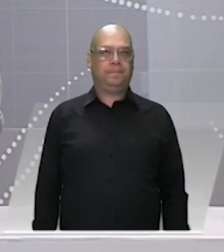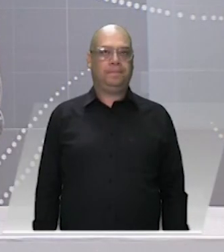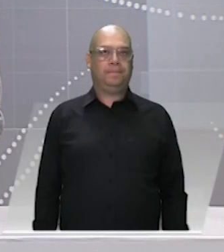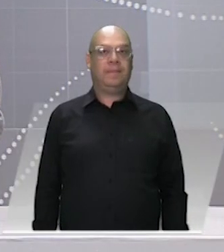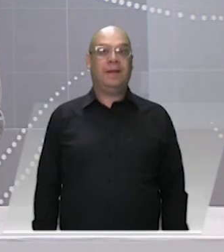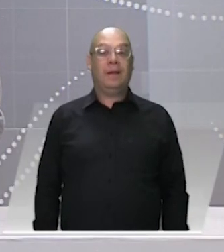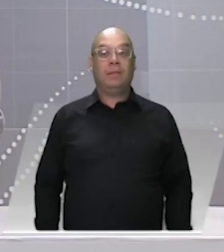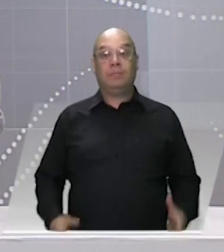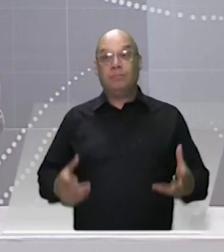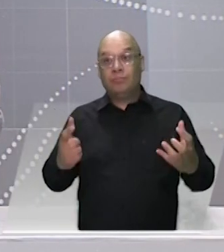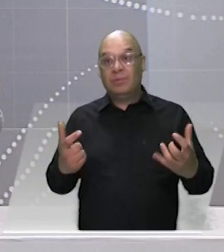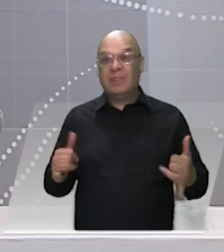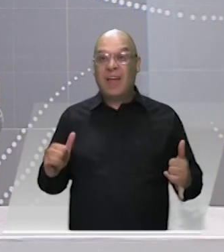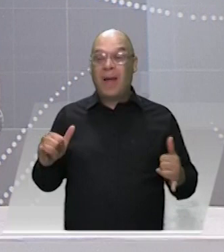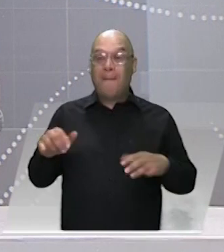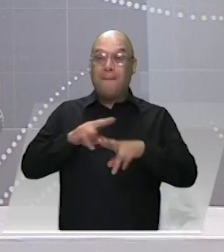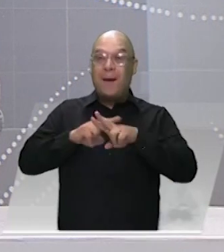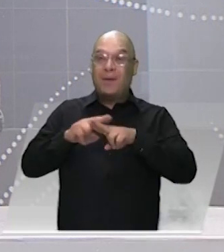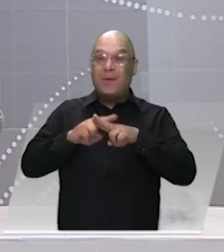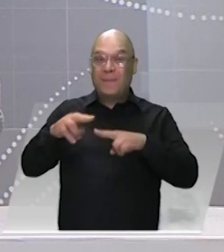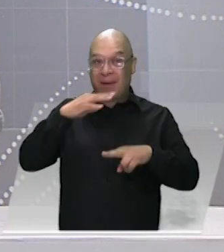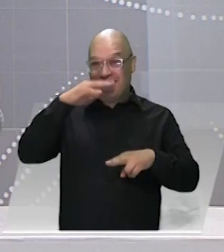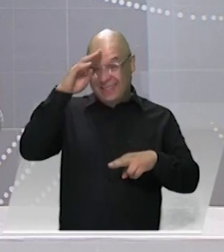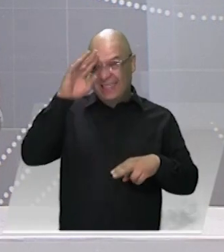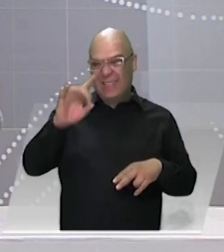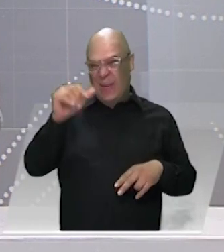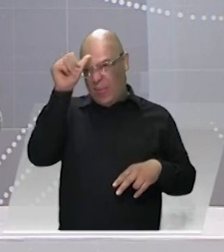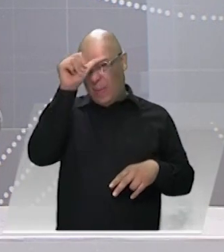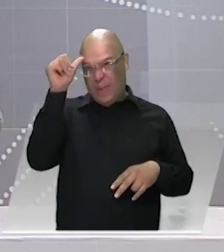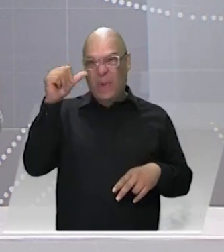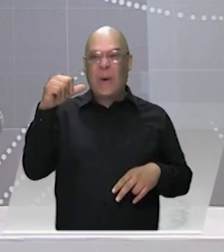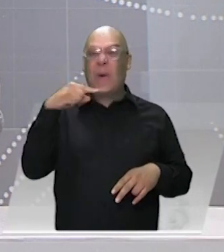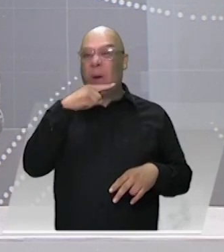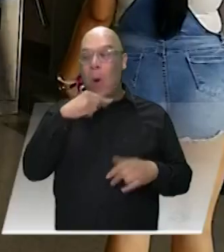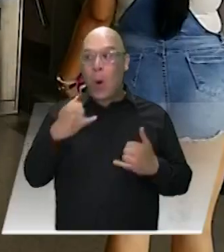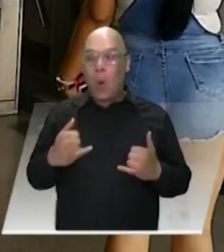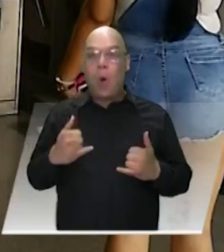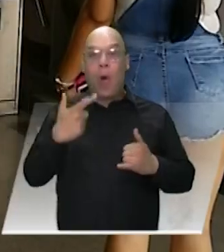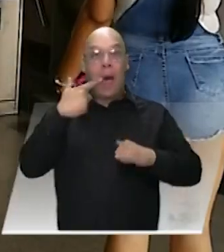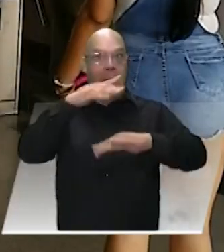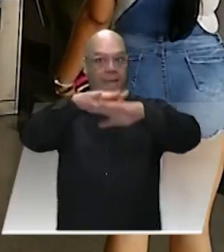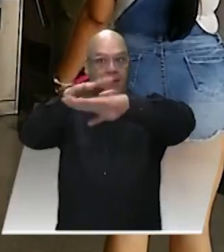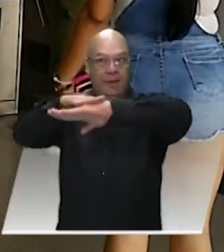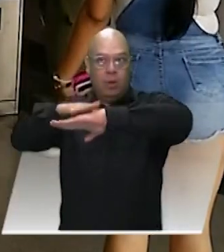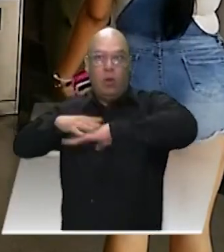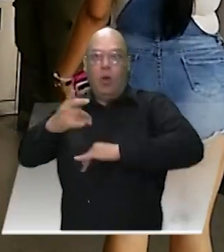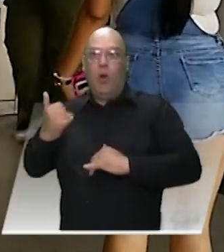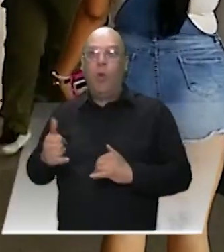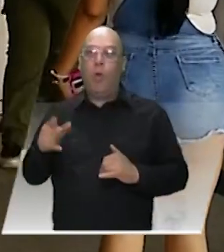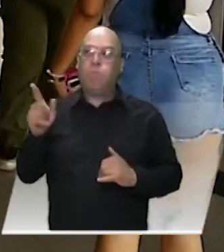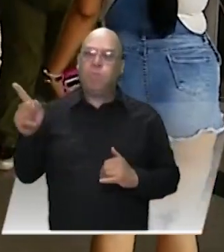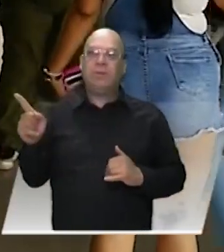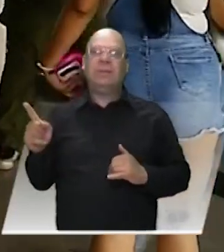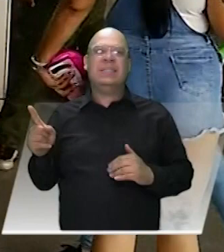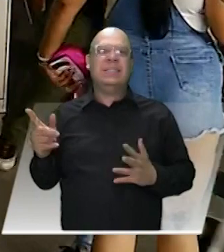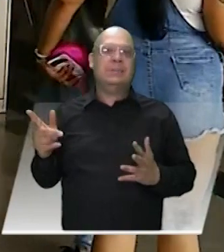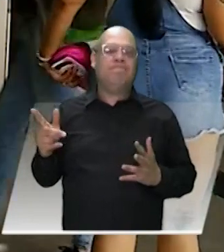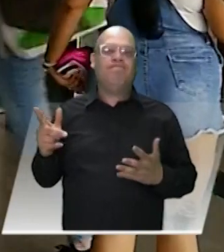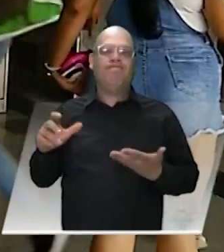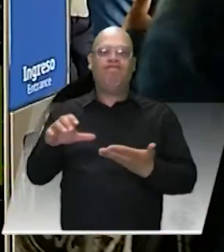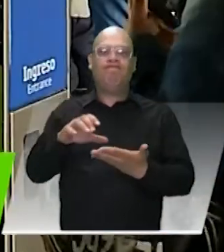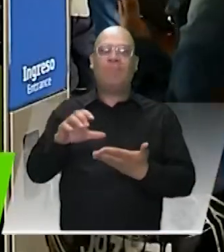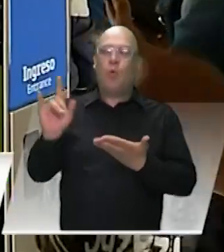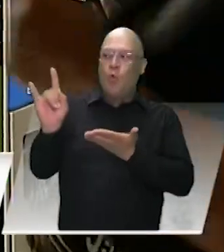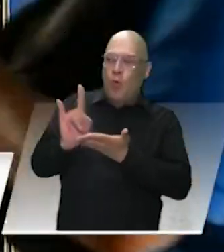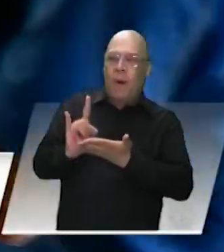Y si usted tiene contemplado viajar en el metro de Medellín durante este fin de semana, preste mucha atención porque el sistema presentará intermitencia en los procesos de